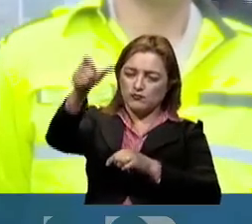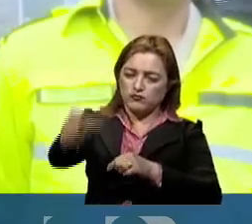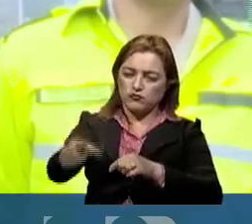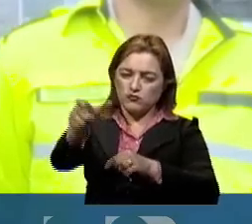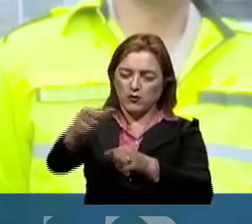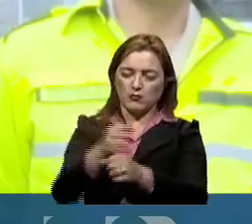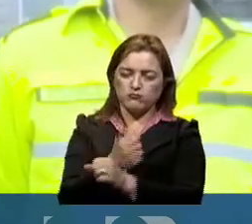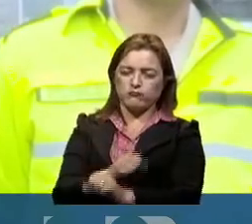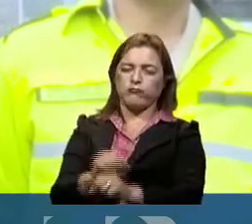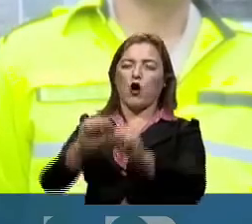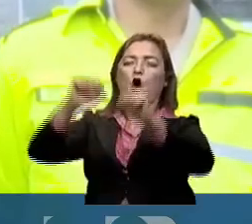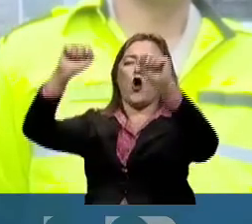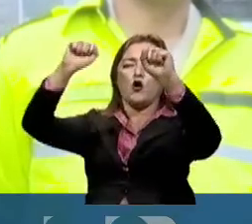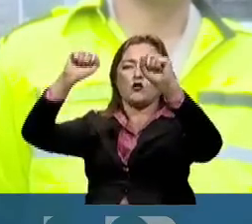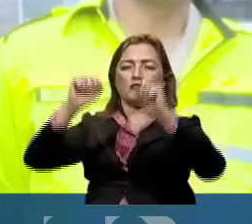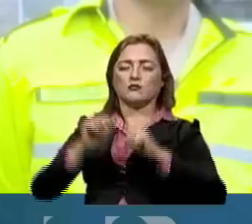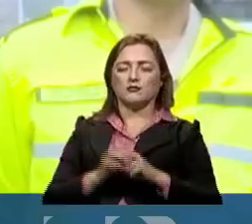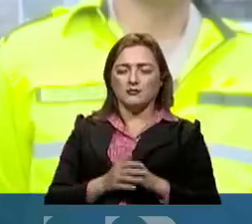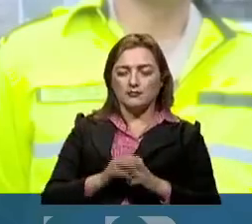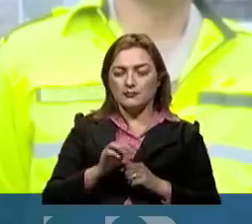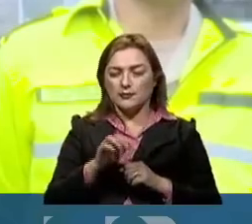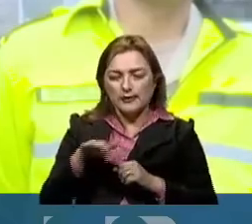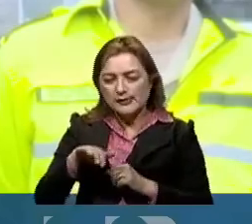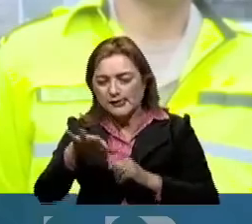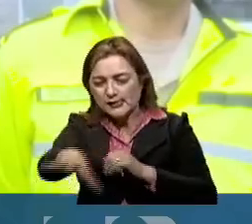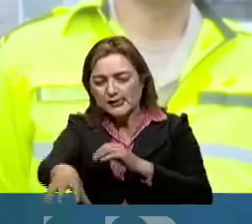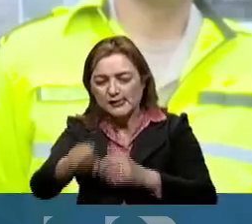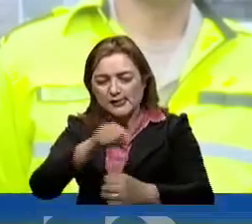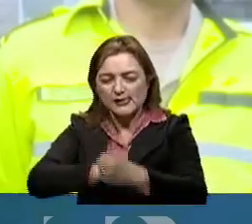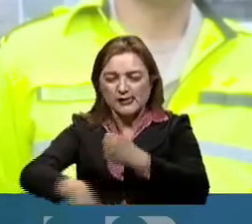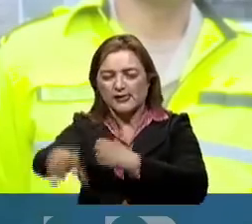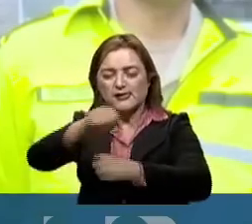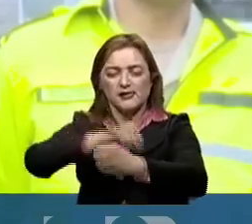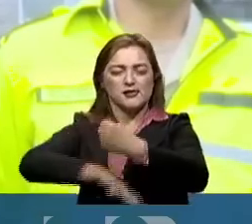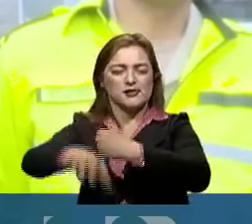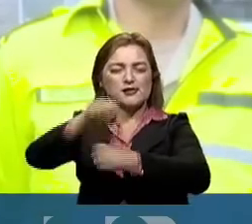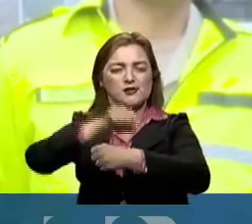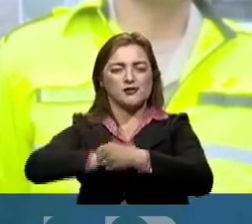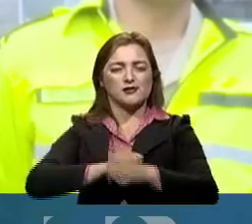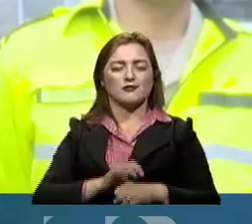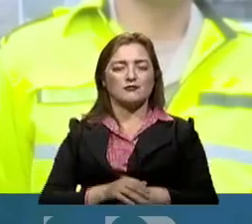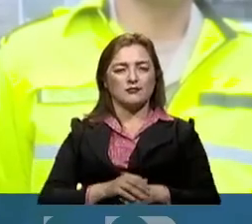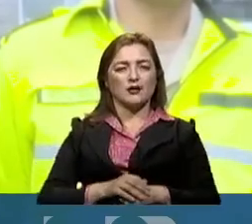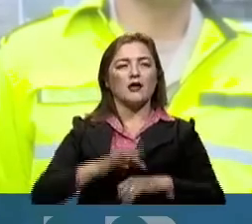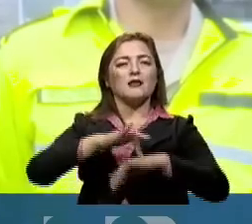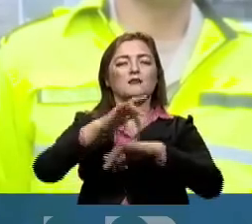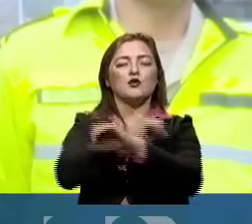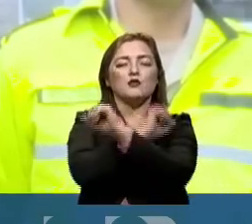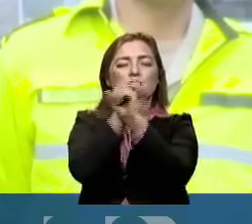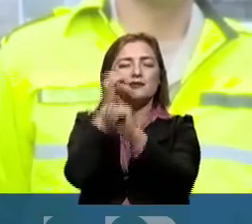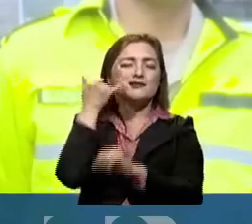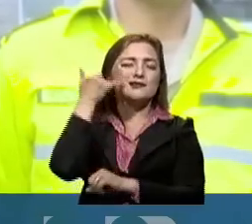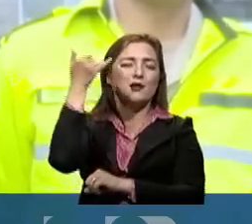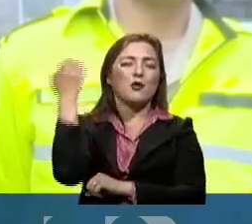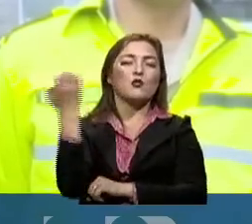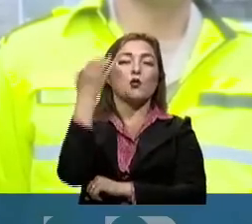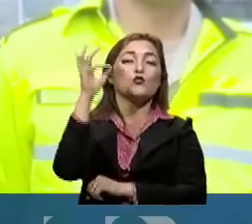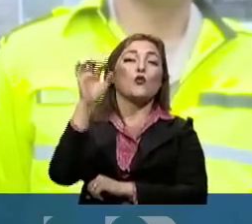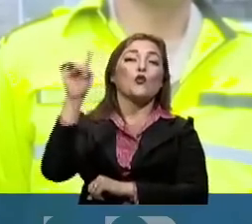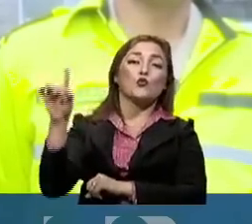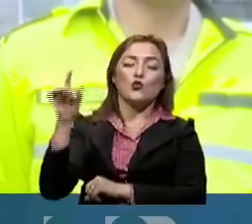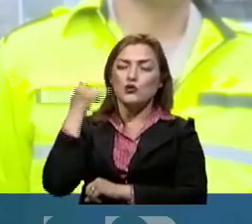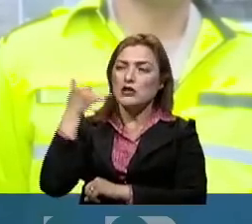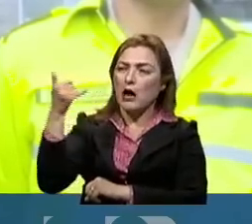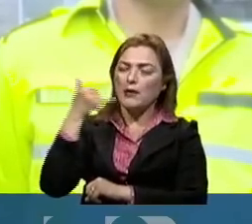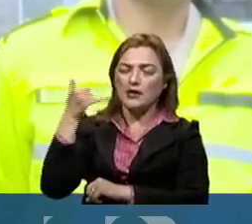las unidades fueron alertadas por parte del ECU 911, en el cual las unidades avanzan acá a la avenida Granados y